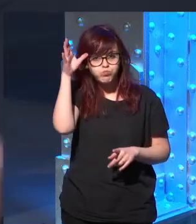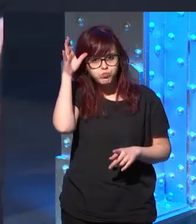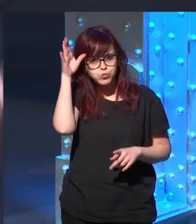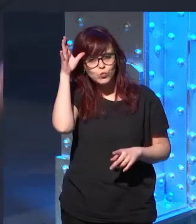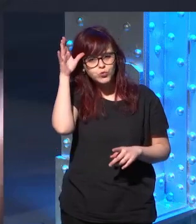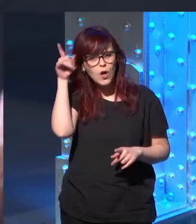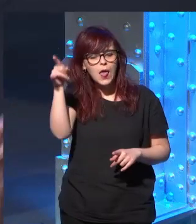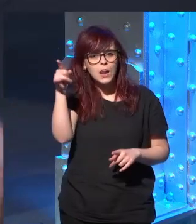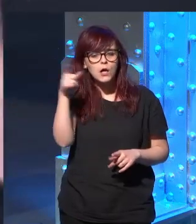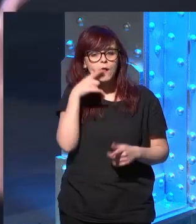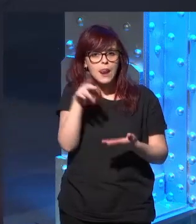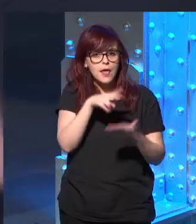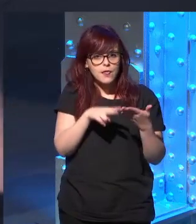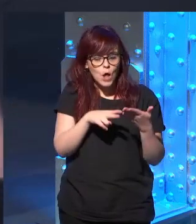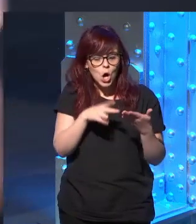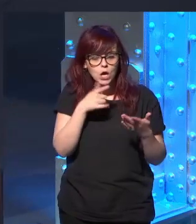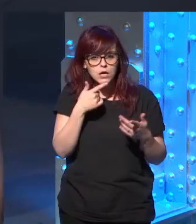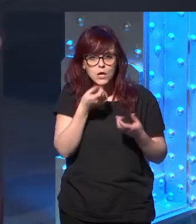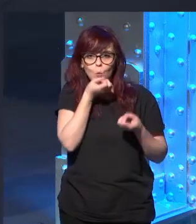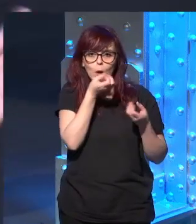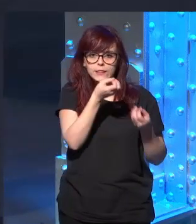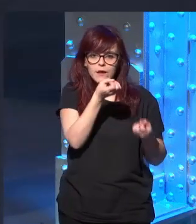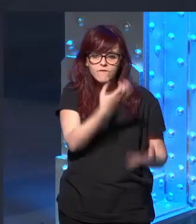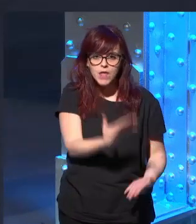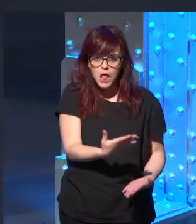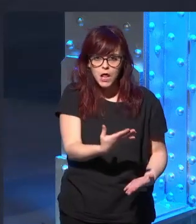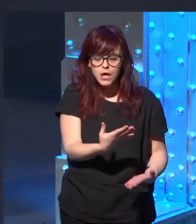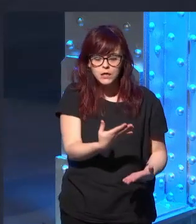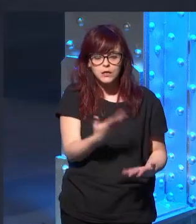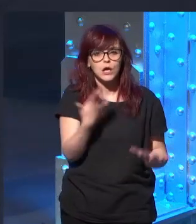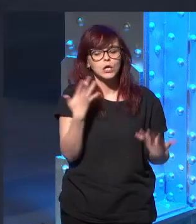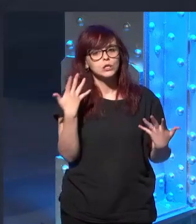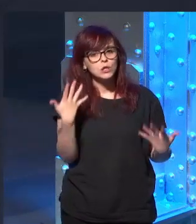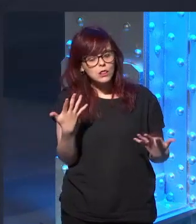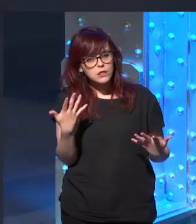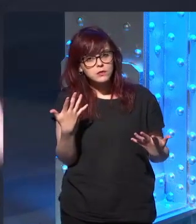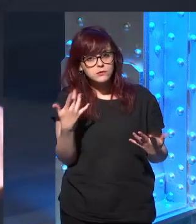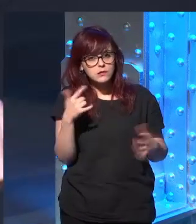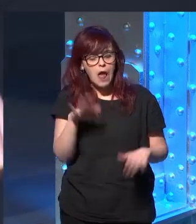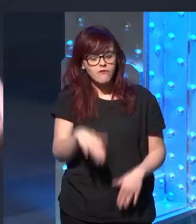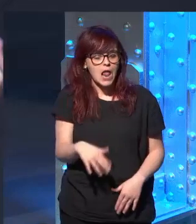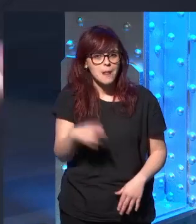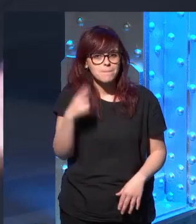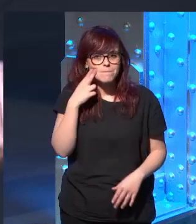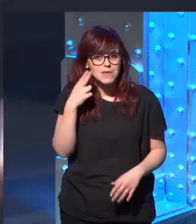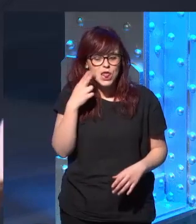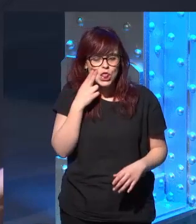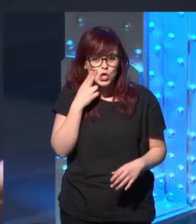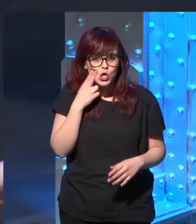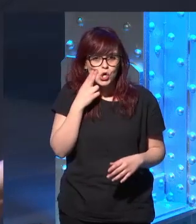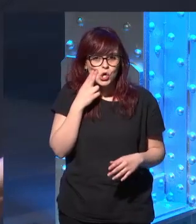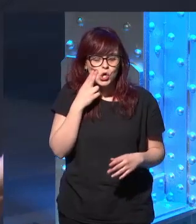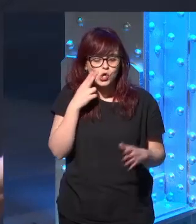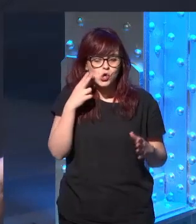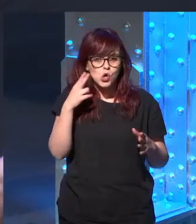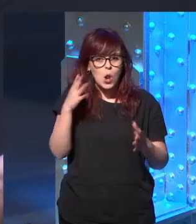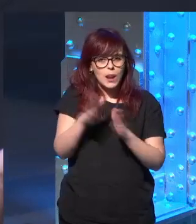la ha leído y le ha gustado y te la cuenta bien. Y entonces eso hace que uno pierda el miedo ante este tipo de